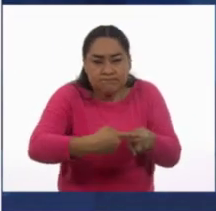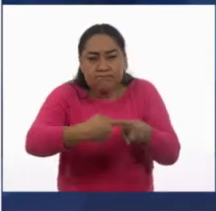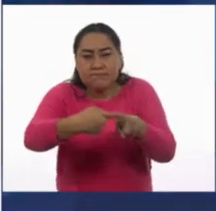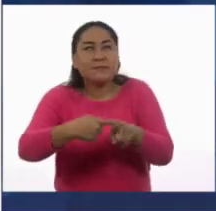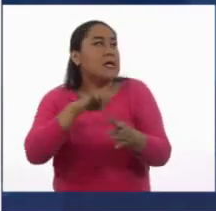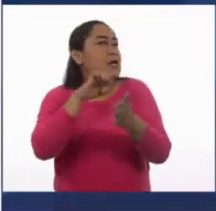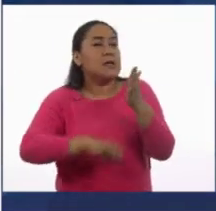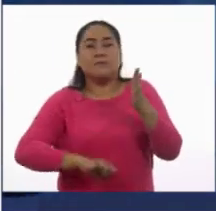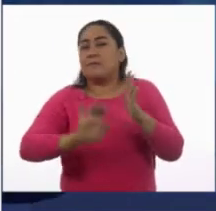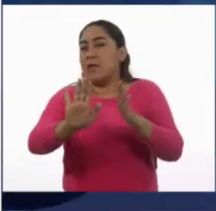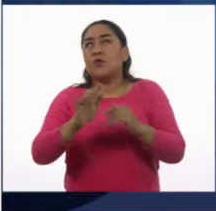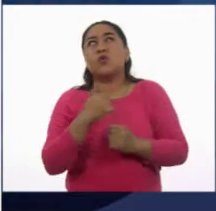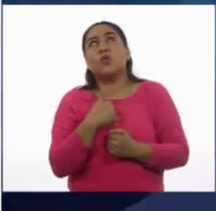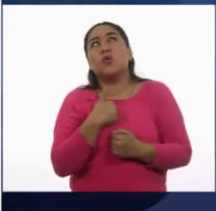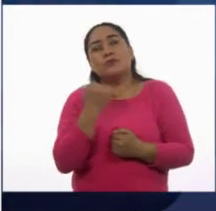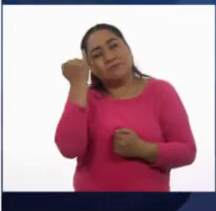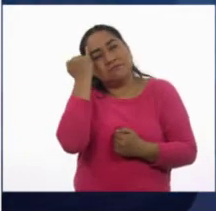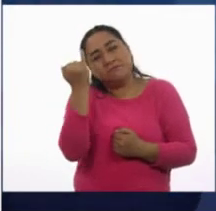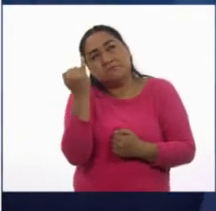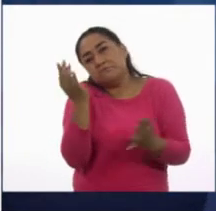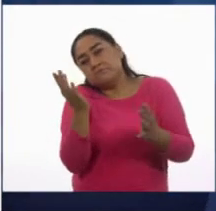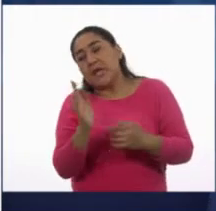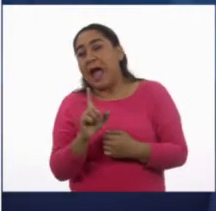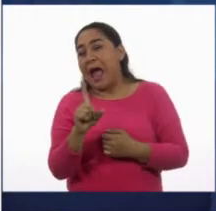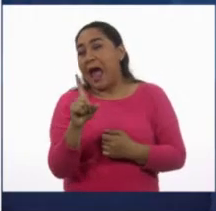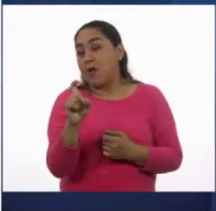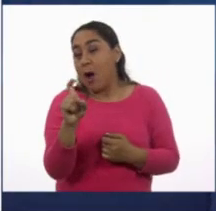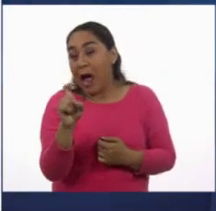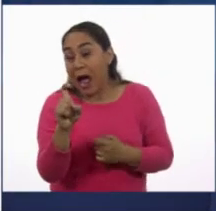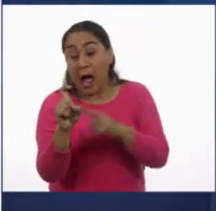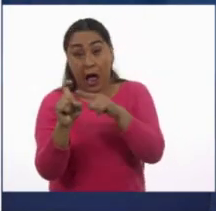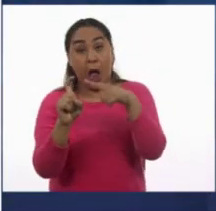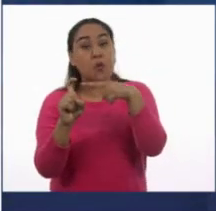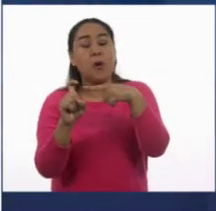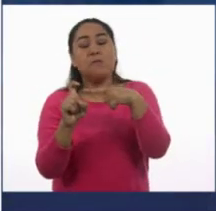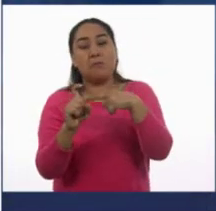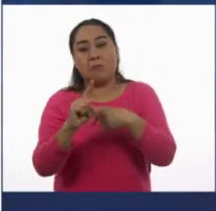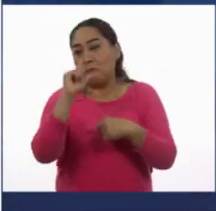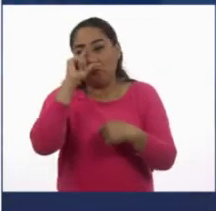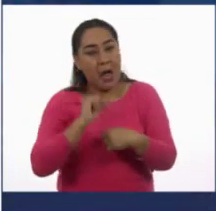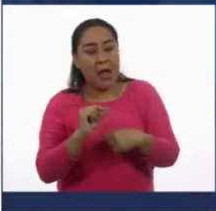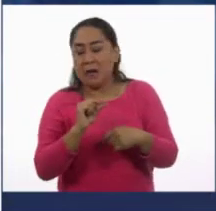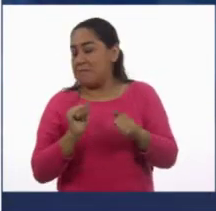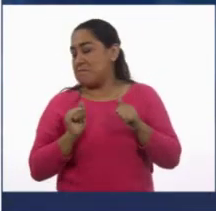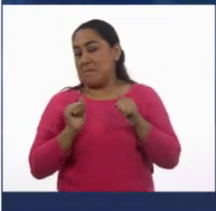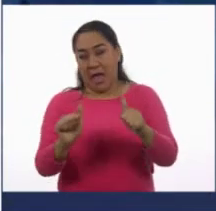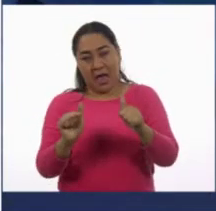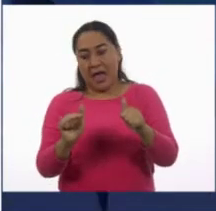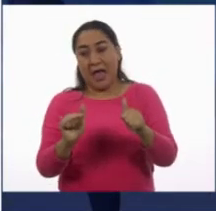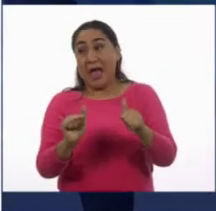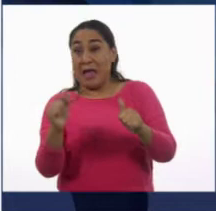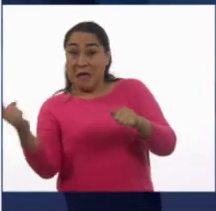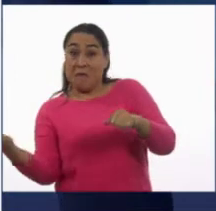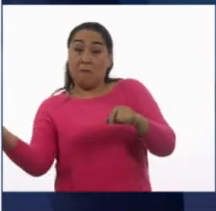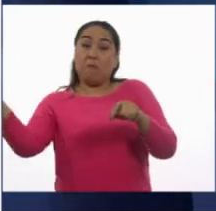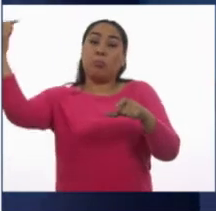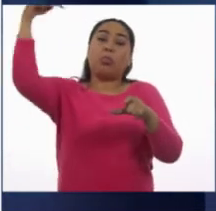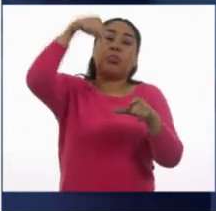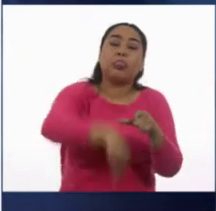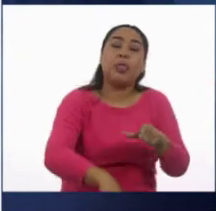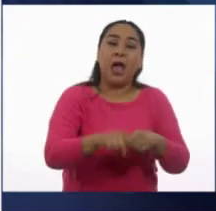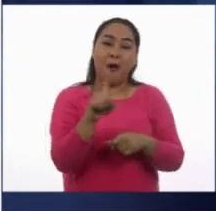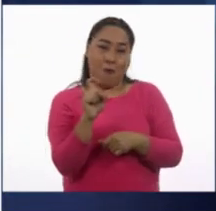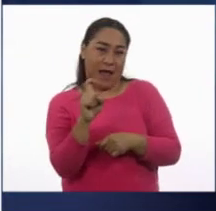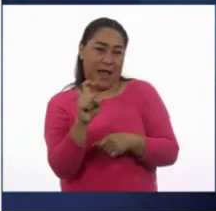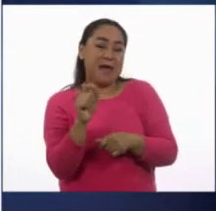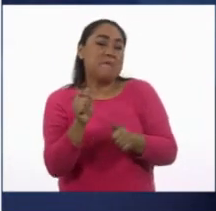agua, ajá, pues quiere decir que no le diste a mi nave, sí, sino que tu bomba cayó en el agua. Muy